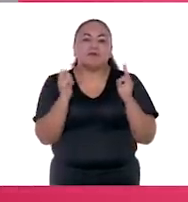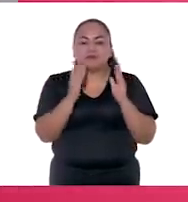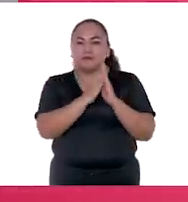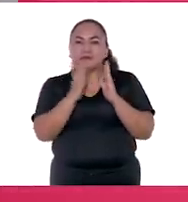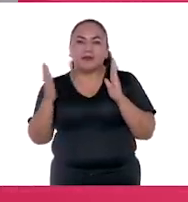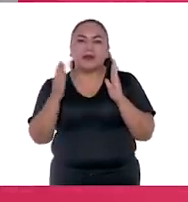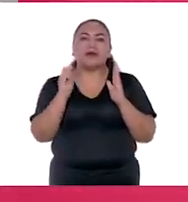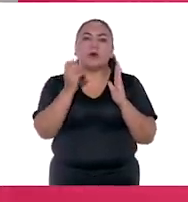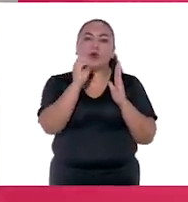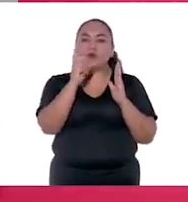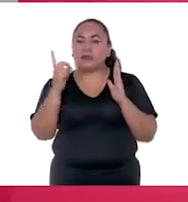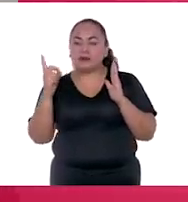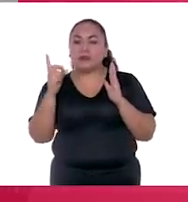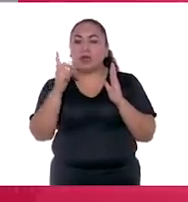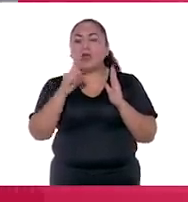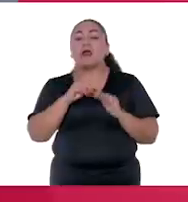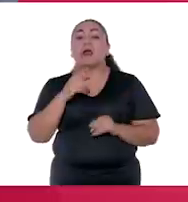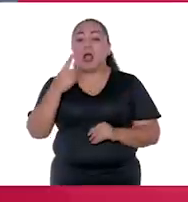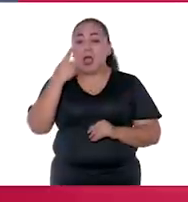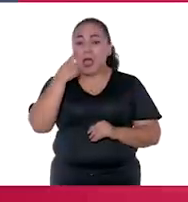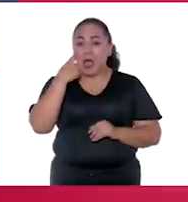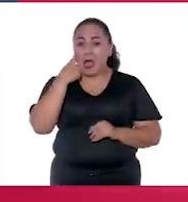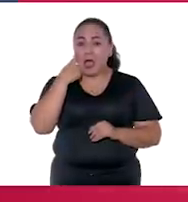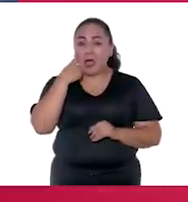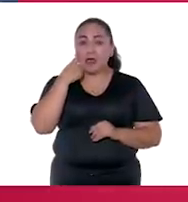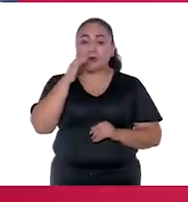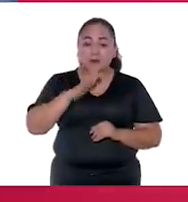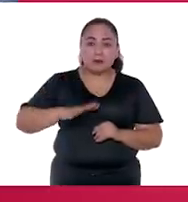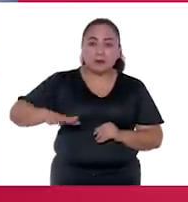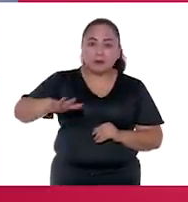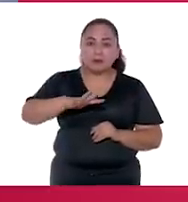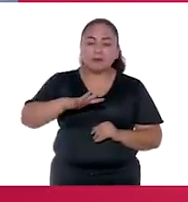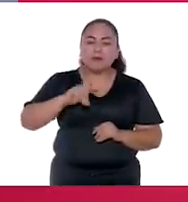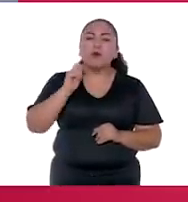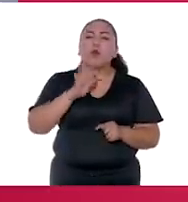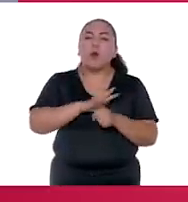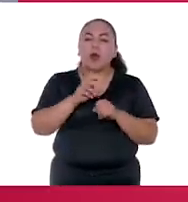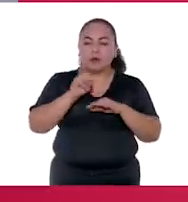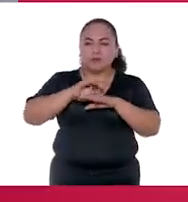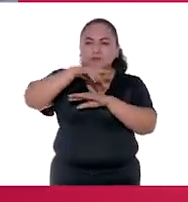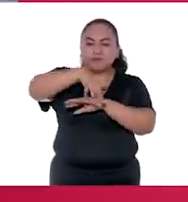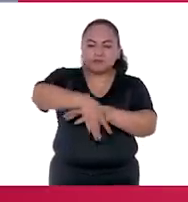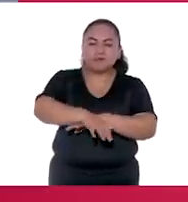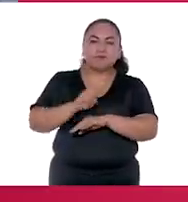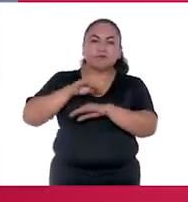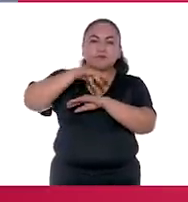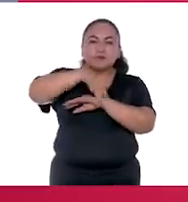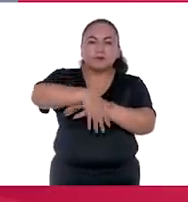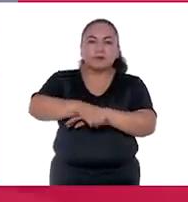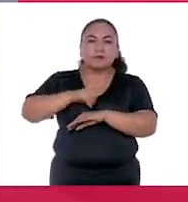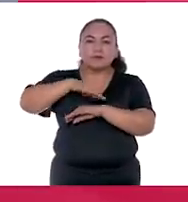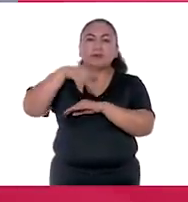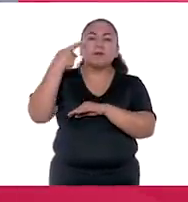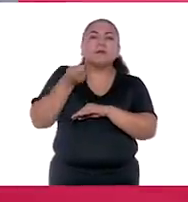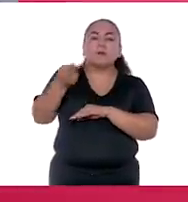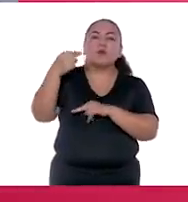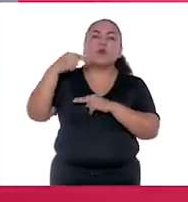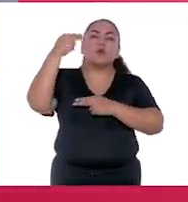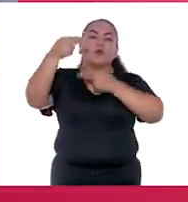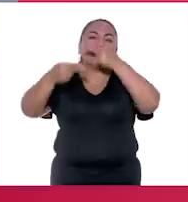Esto da pie a un fenómeno natural extraordinario para la vista: las cascadas de nubes.